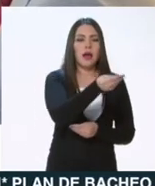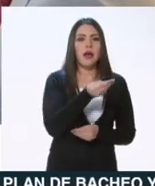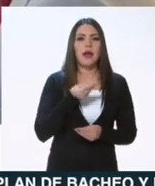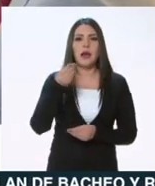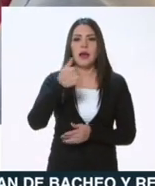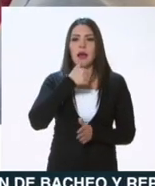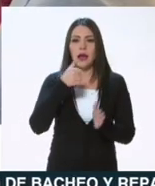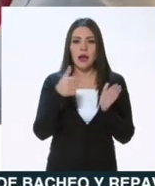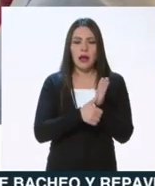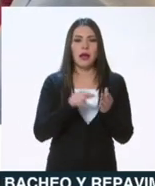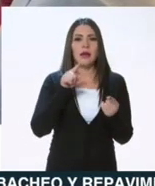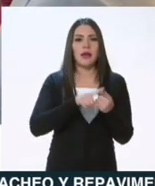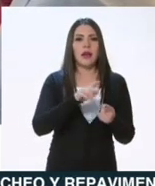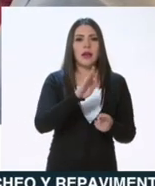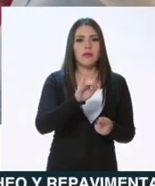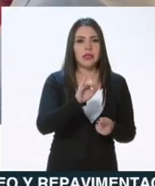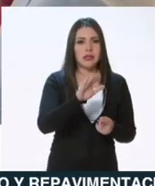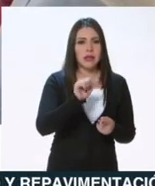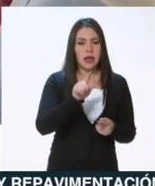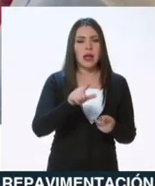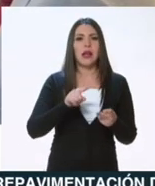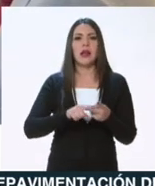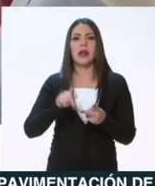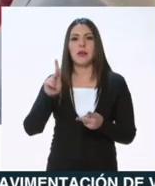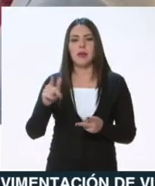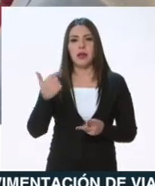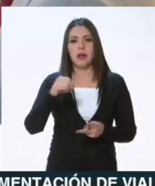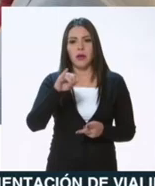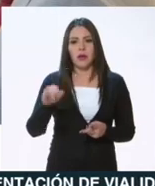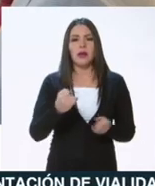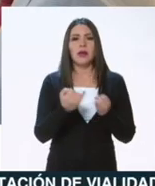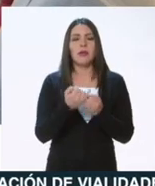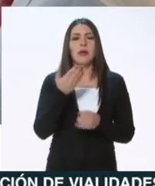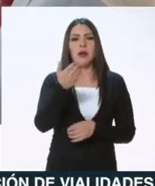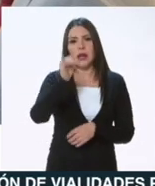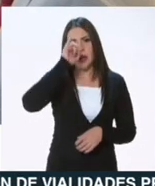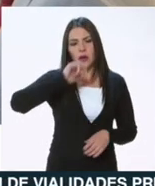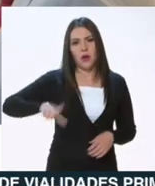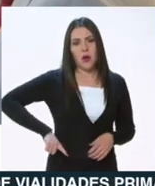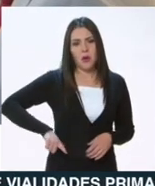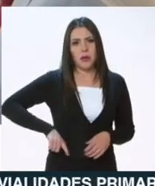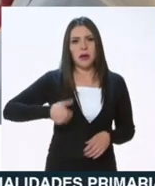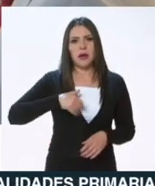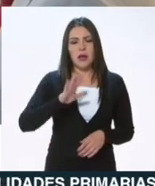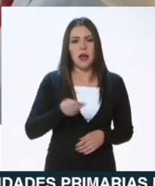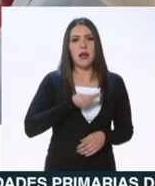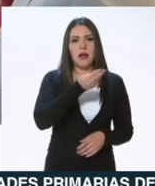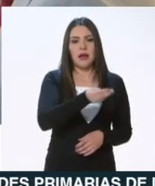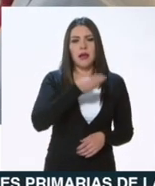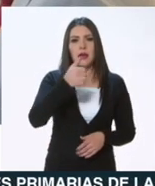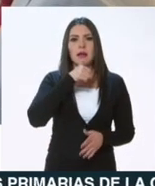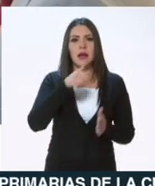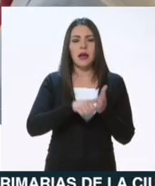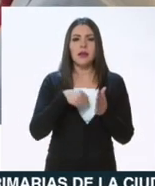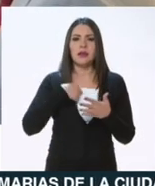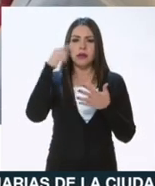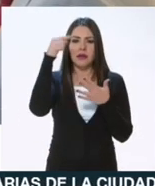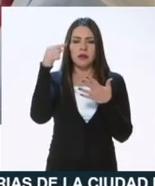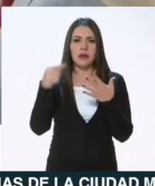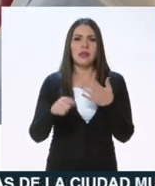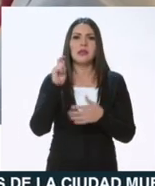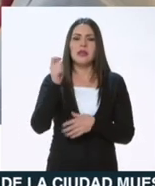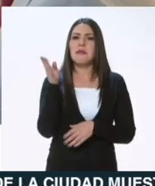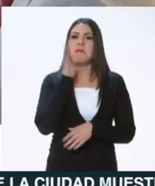fiscal o la procuradora, porque todo es procuraduría, y a la jefa de gobierno. Les hice ver cuáles eran todas las deficiencias en su